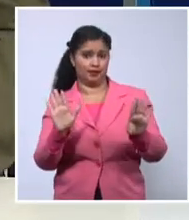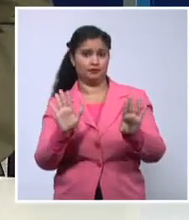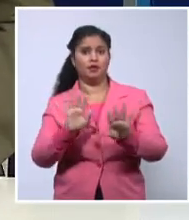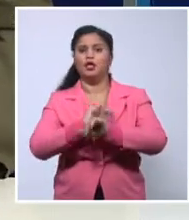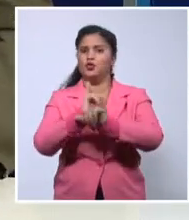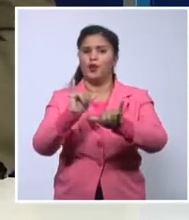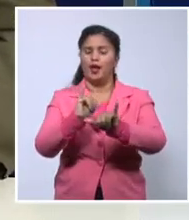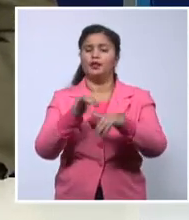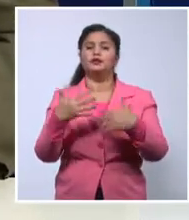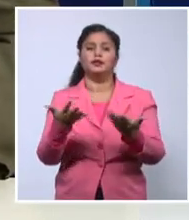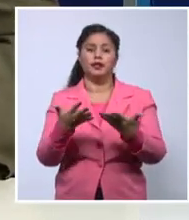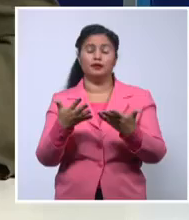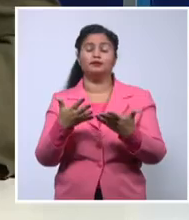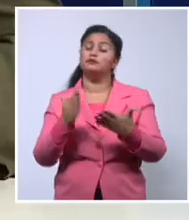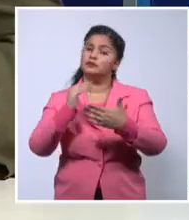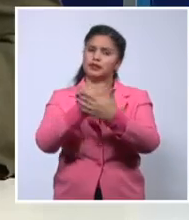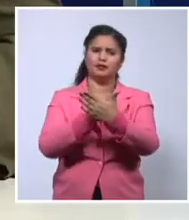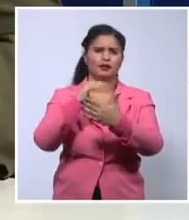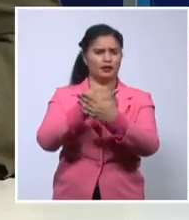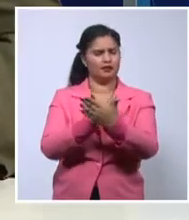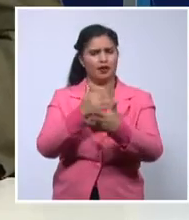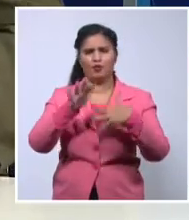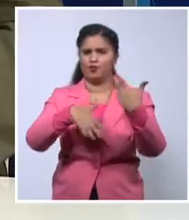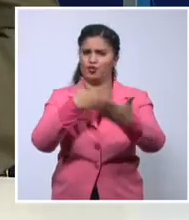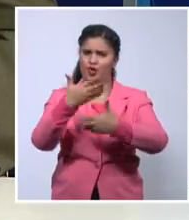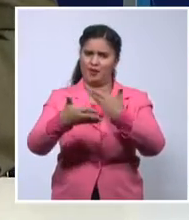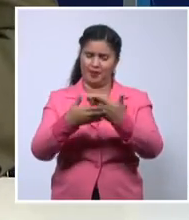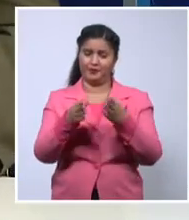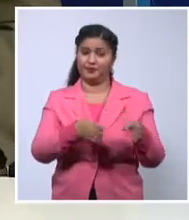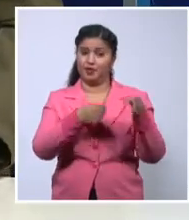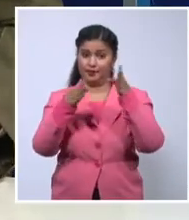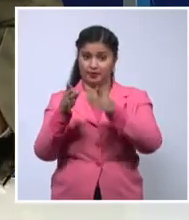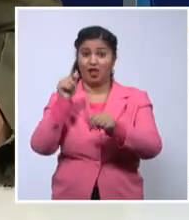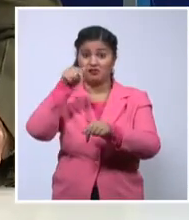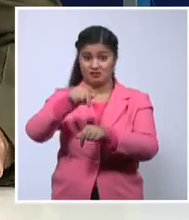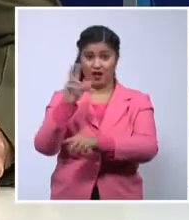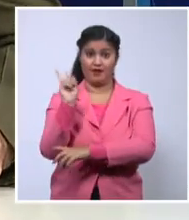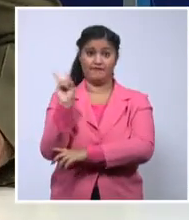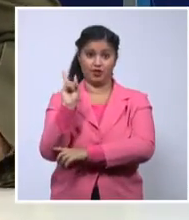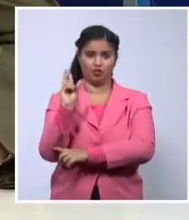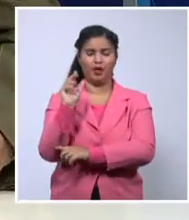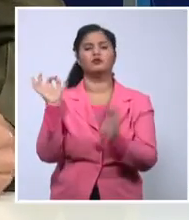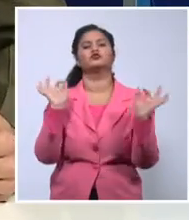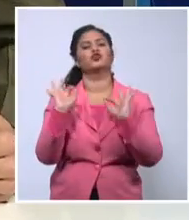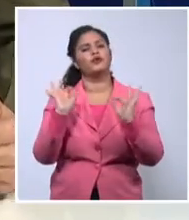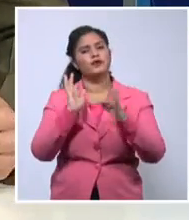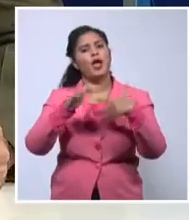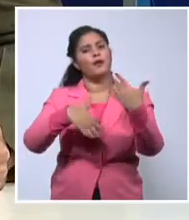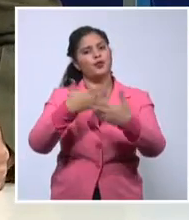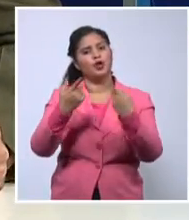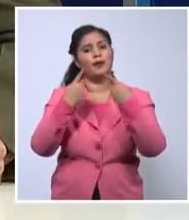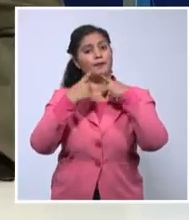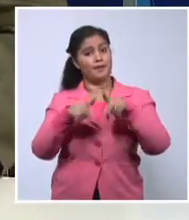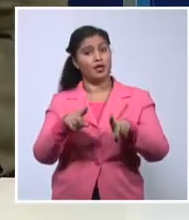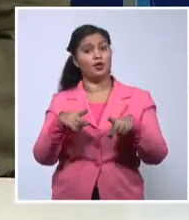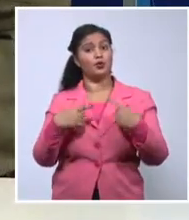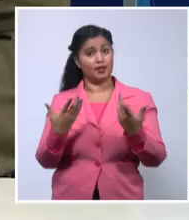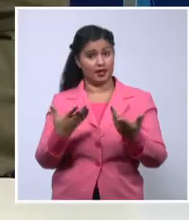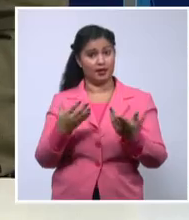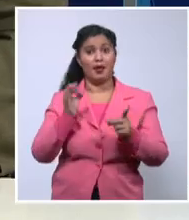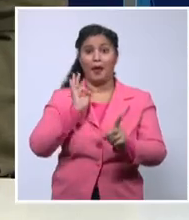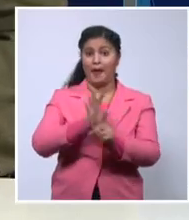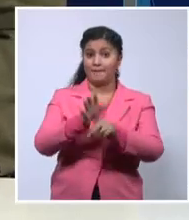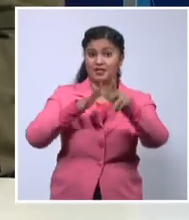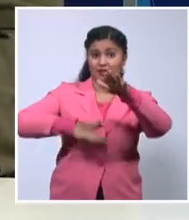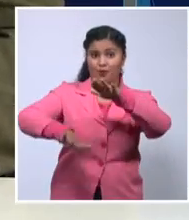Los problemas de Venezuela son muy complejos, lo sabemos, pero sin dudas una mayor estabilidad política crea una base más sólida para